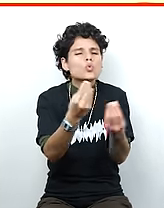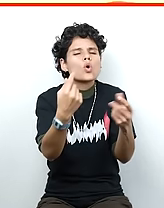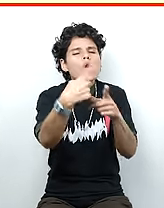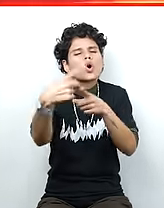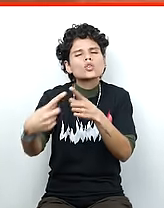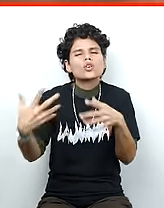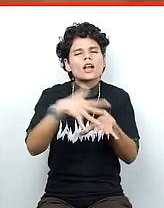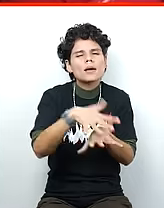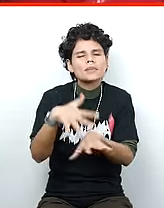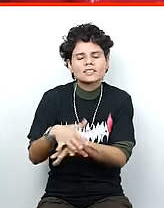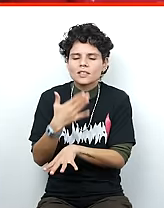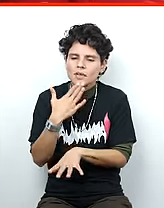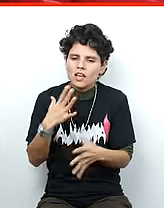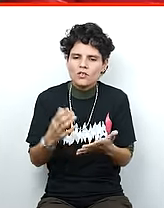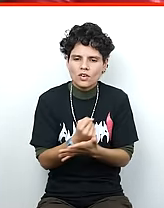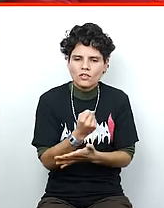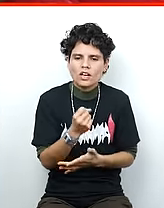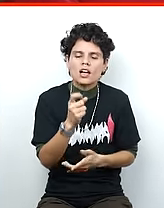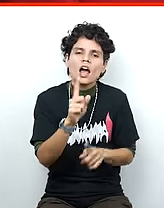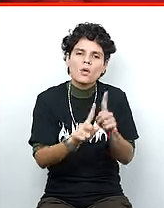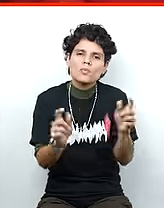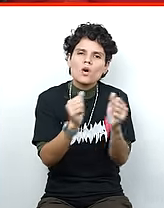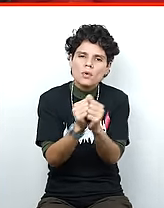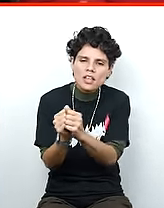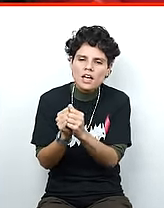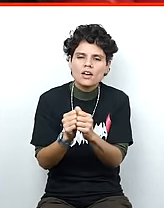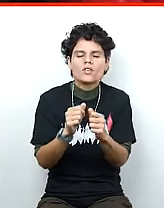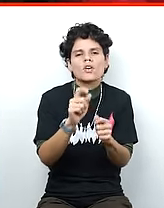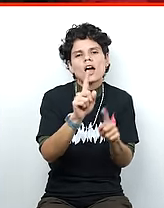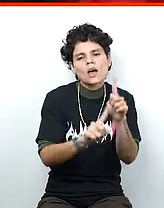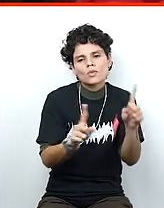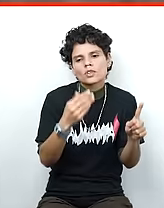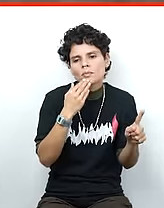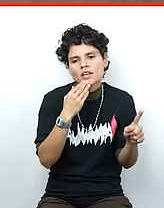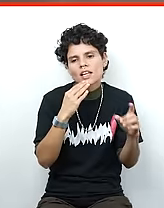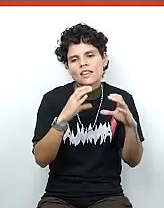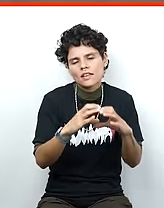Remix igual que me han metido mis compañeros. Vienen hartos discos,